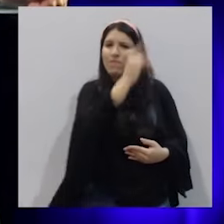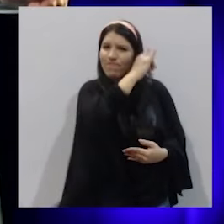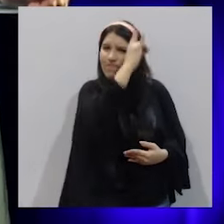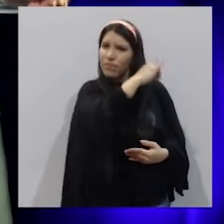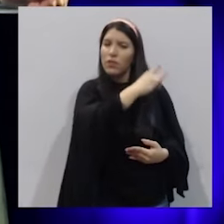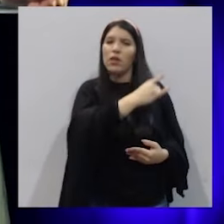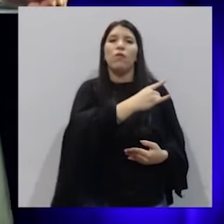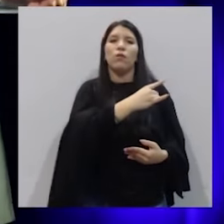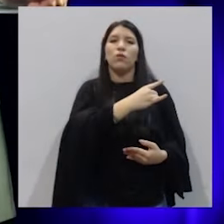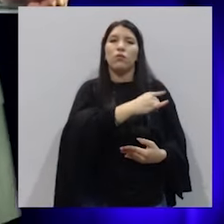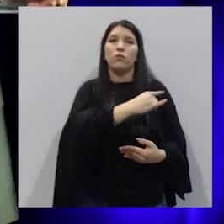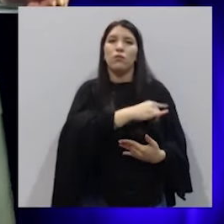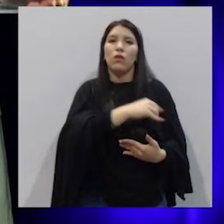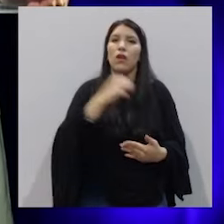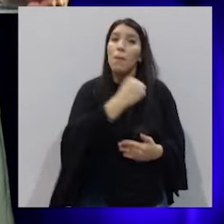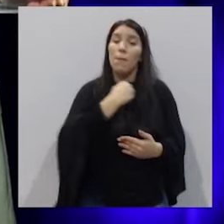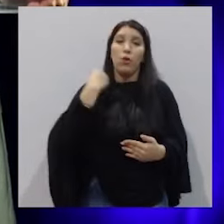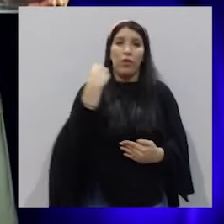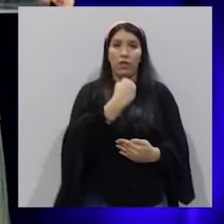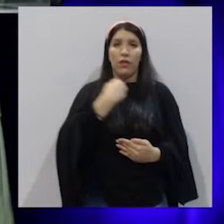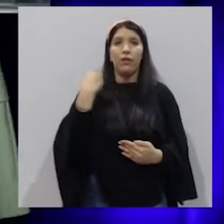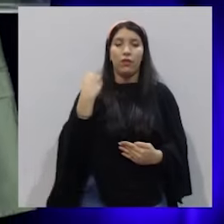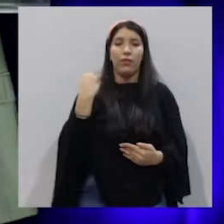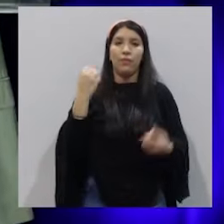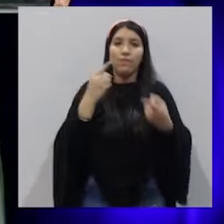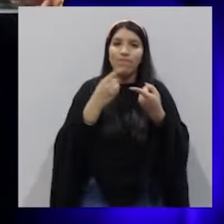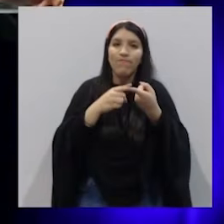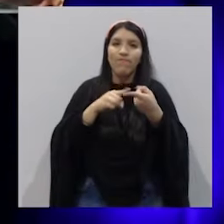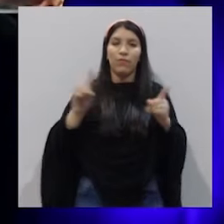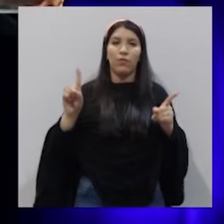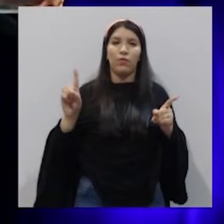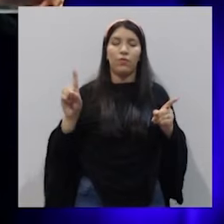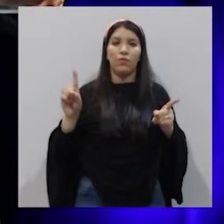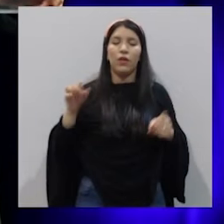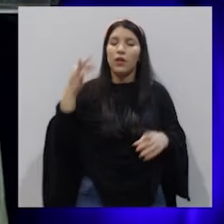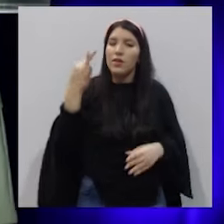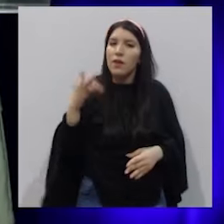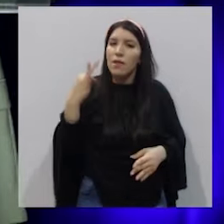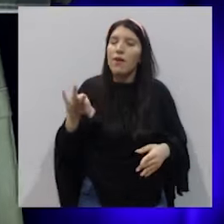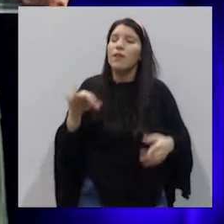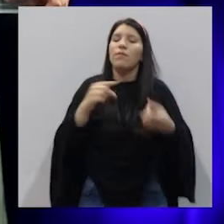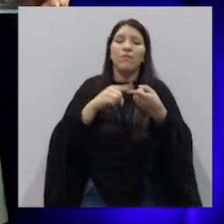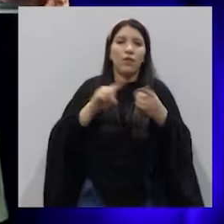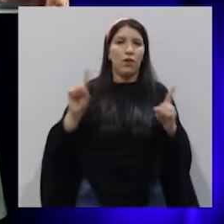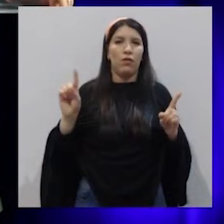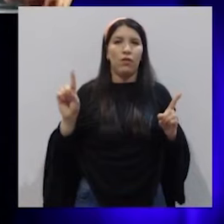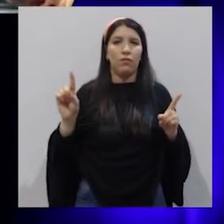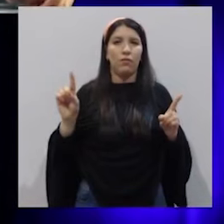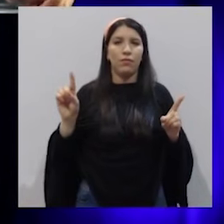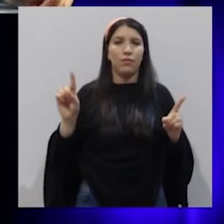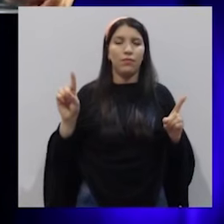su desarrollo cómo está su testimonio y eso debe repercutir en la sociedad y en cada lugar donde nosotros nos